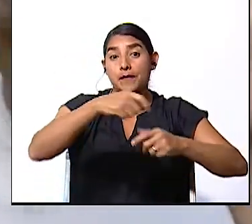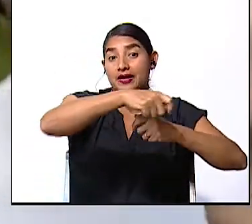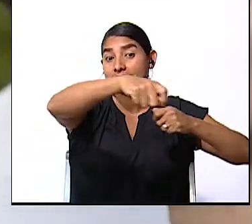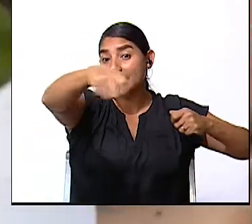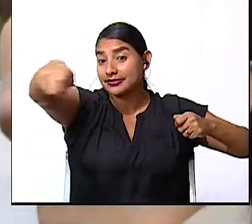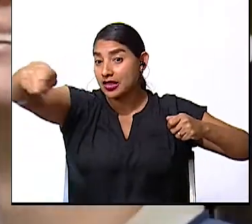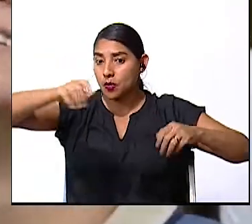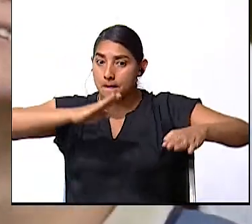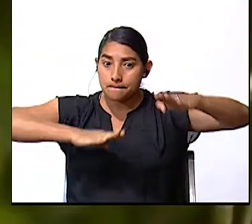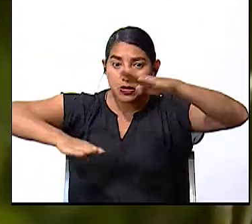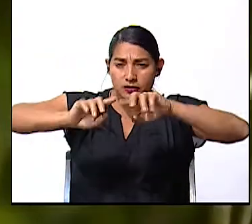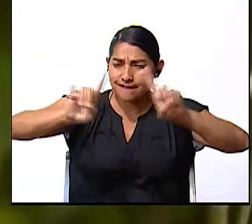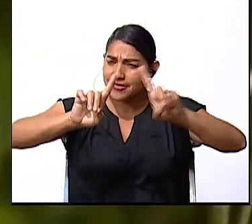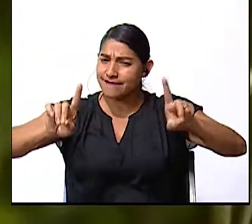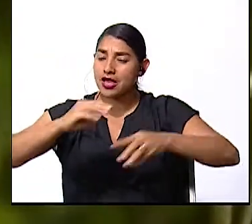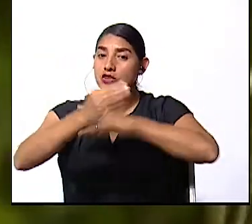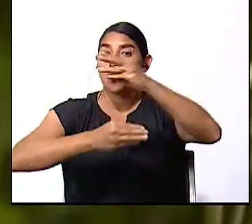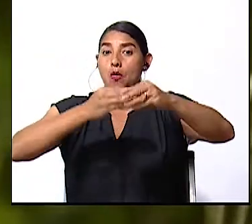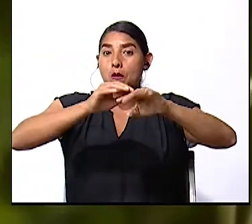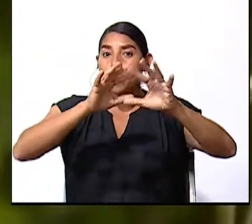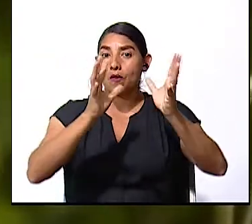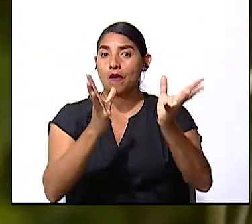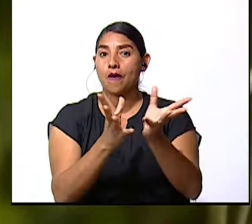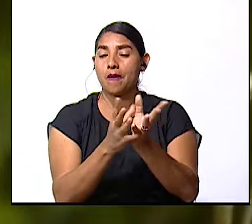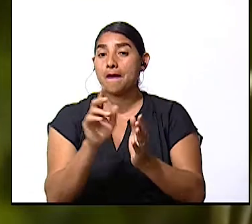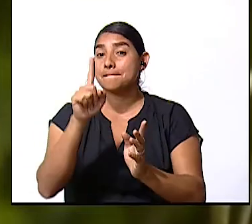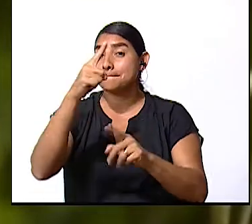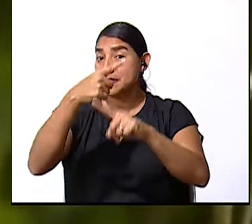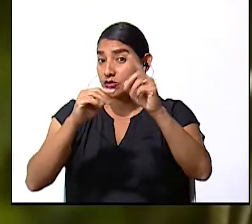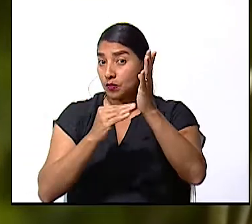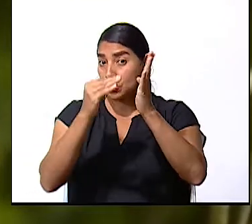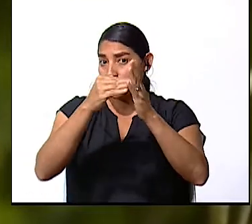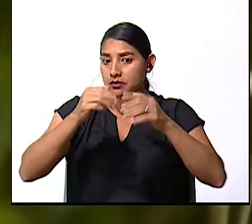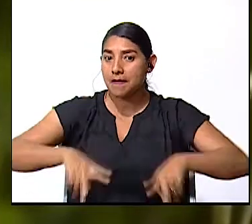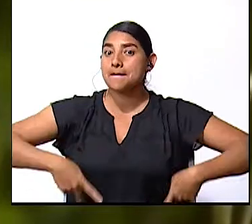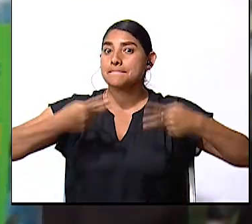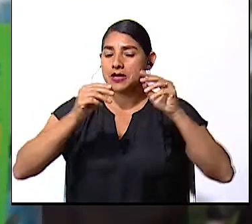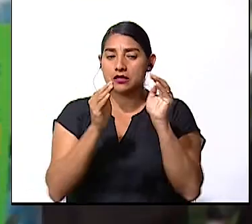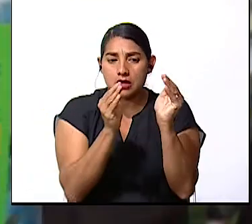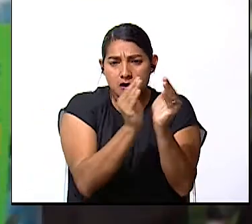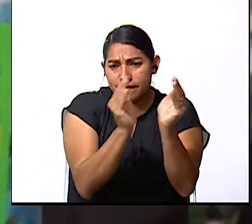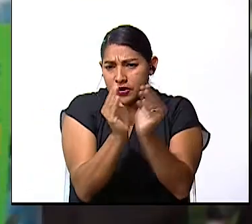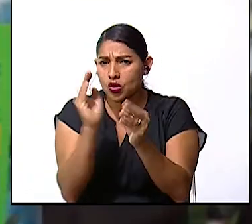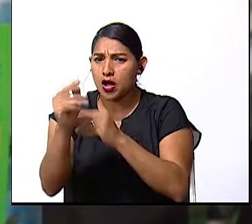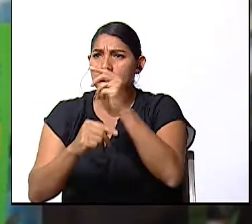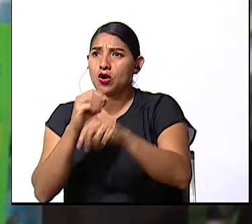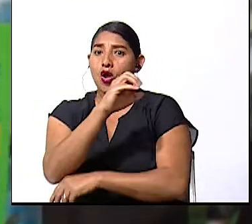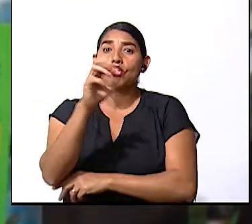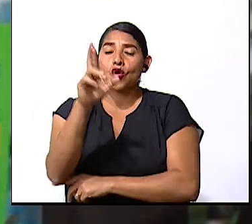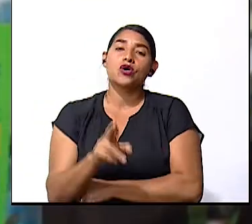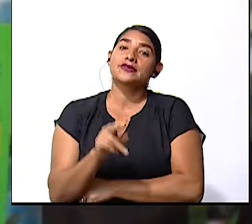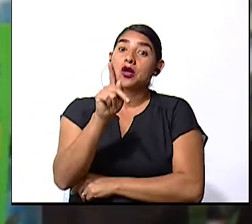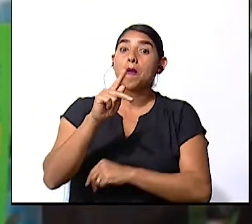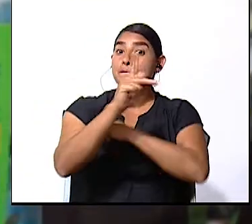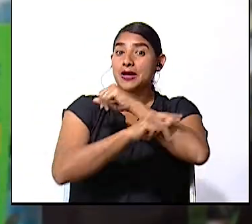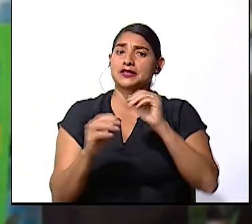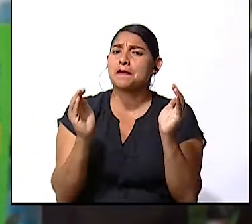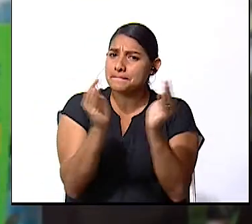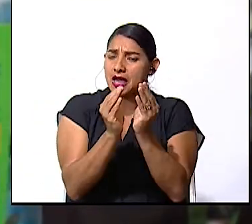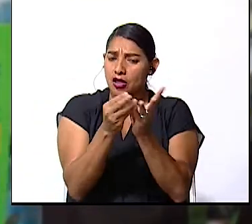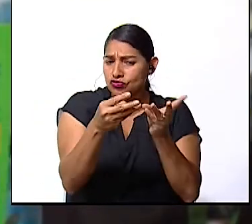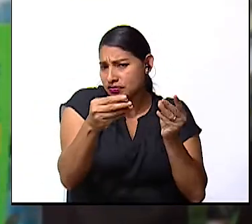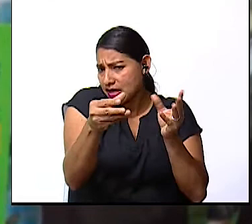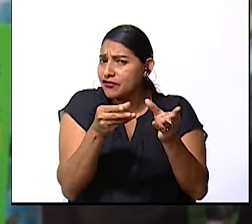vasta biodiversidad en el planeta. Medio millón de especies dan vida a este rincón del mundo. Costa Rica es un país pequeño en